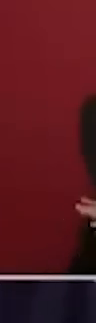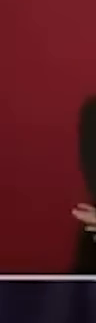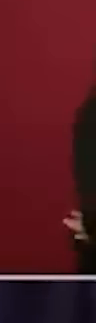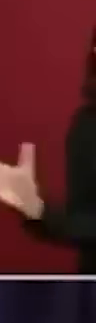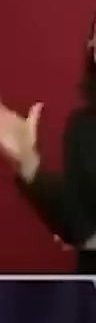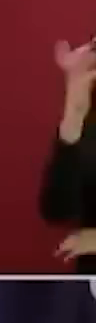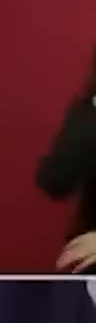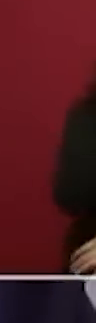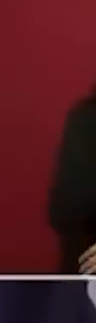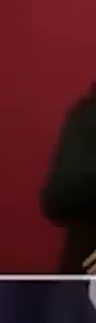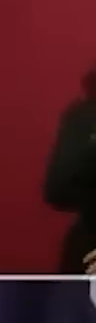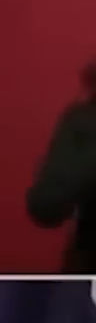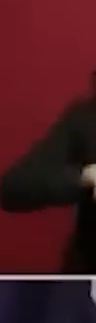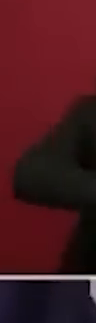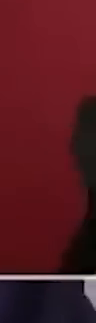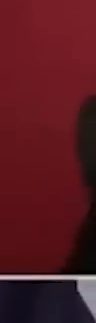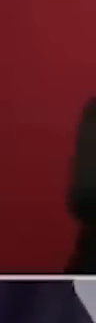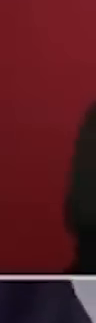de la ciudad